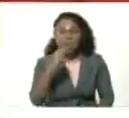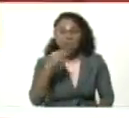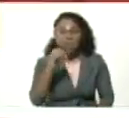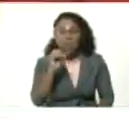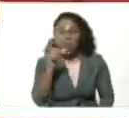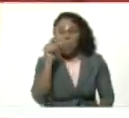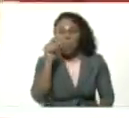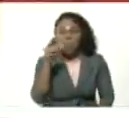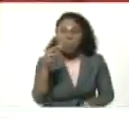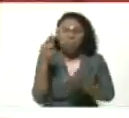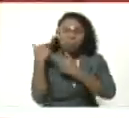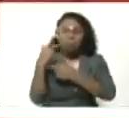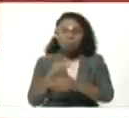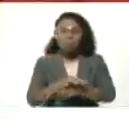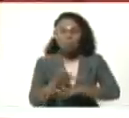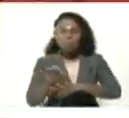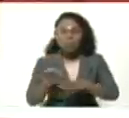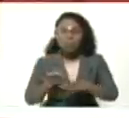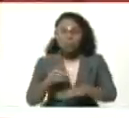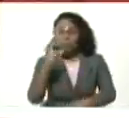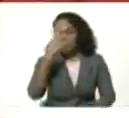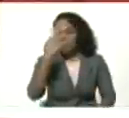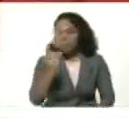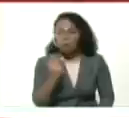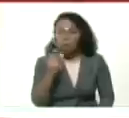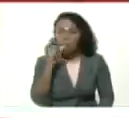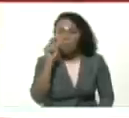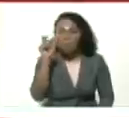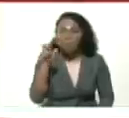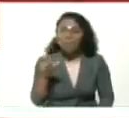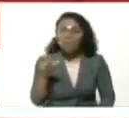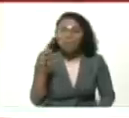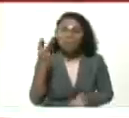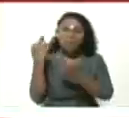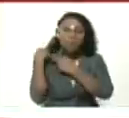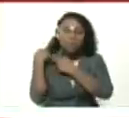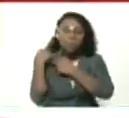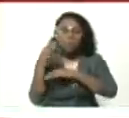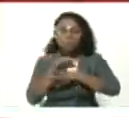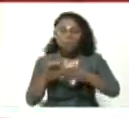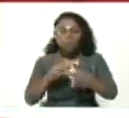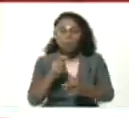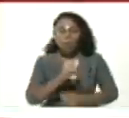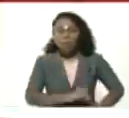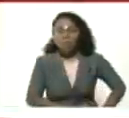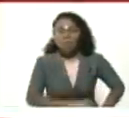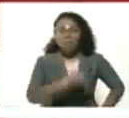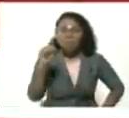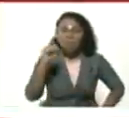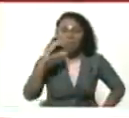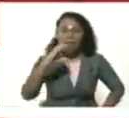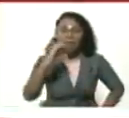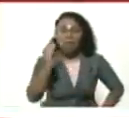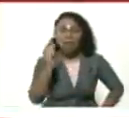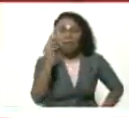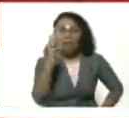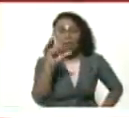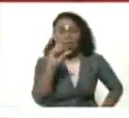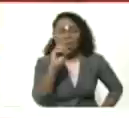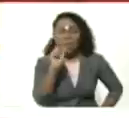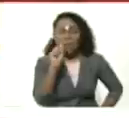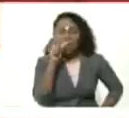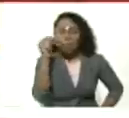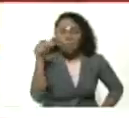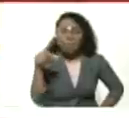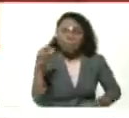Monteverde. Municipio Ezequiel Zamora, Oscar Cedeño. Municipio Libertador, Carlos Requena.